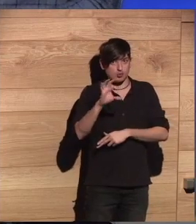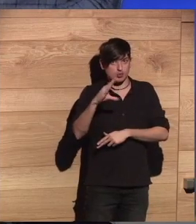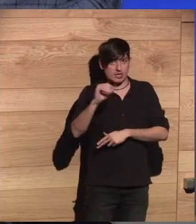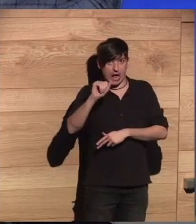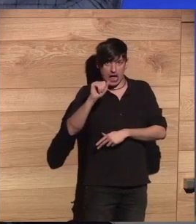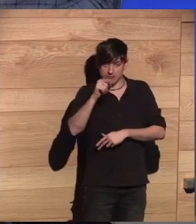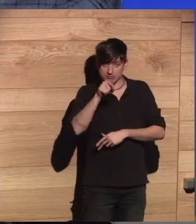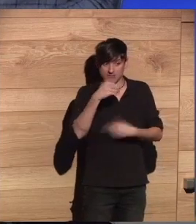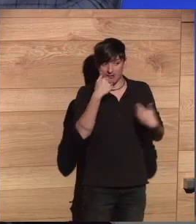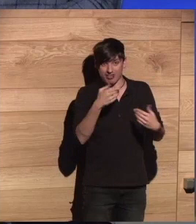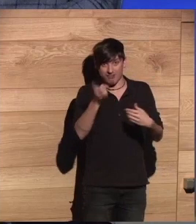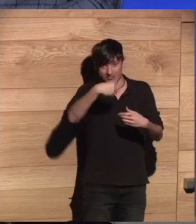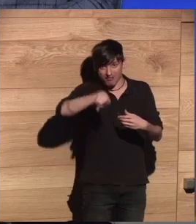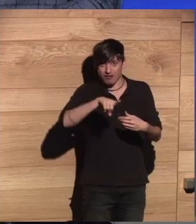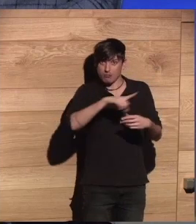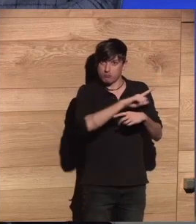Comparte también